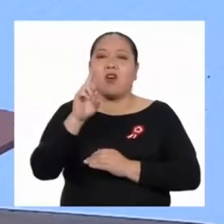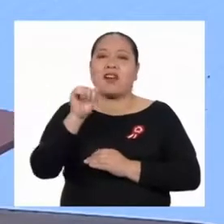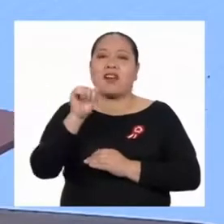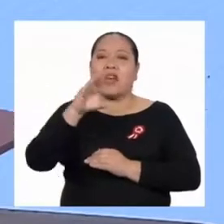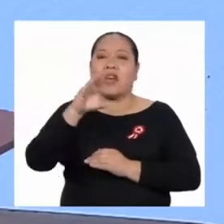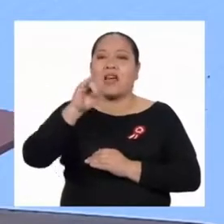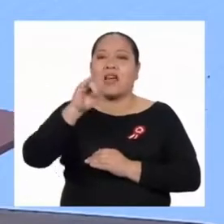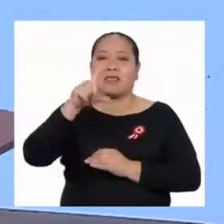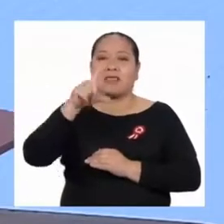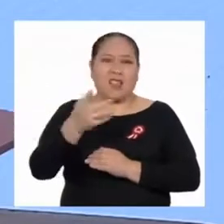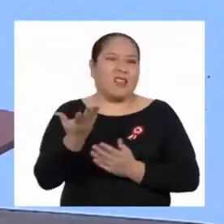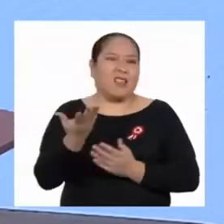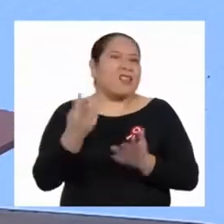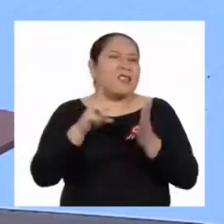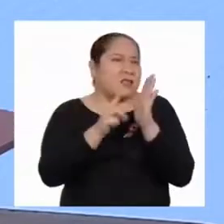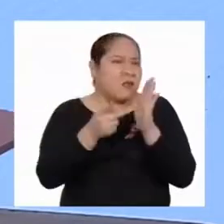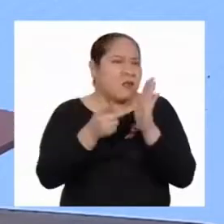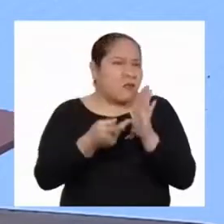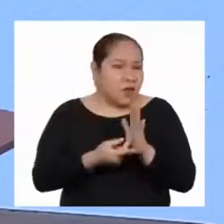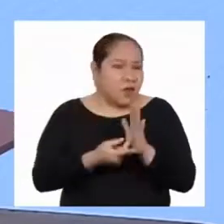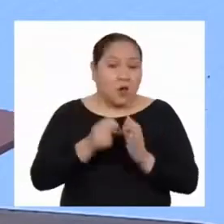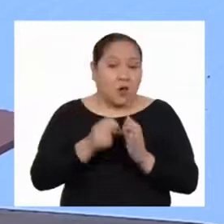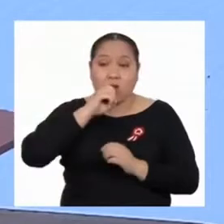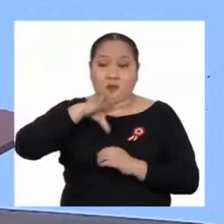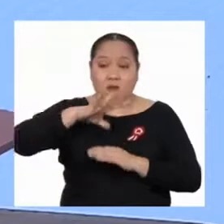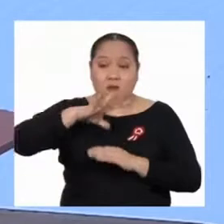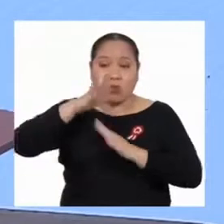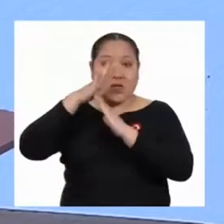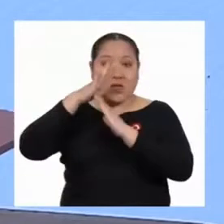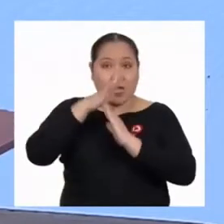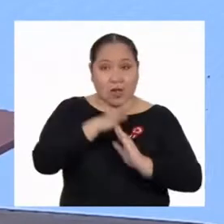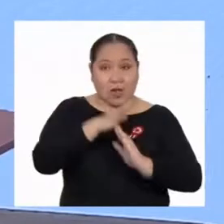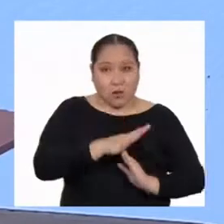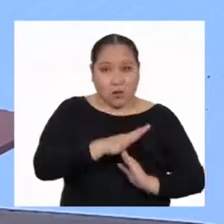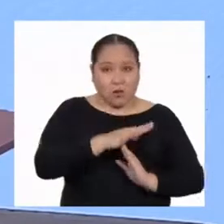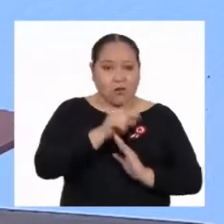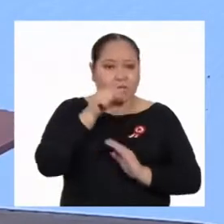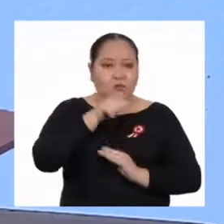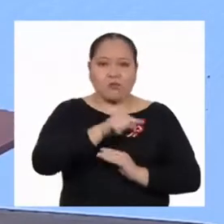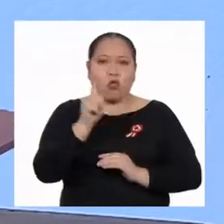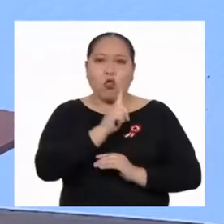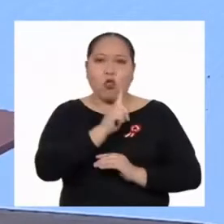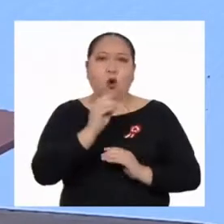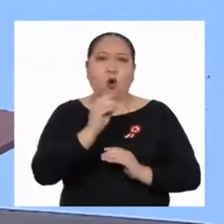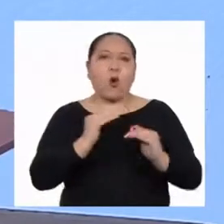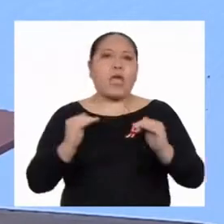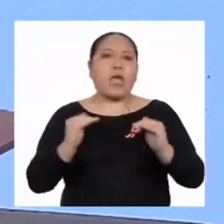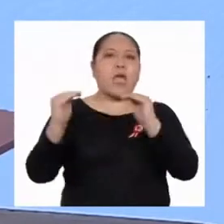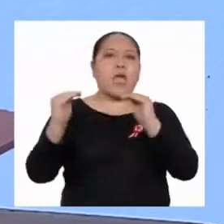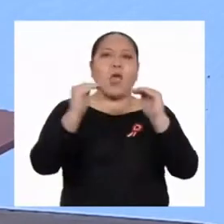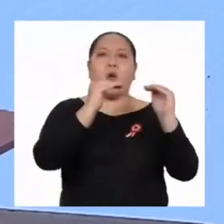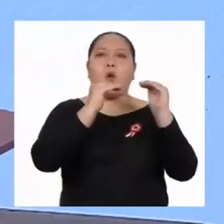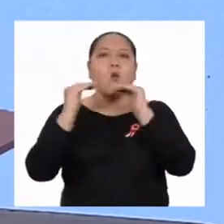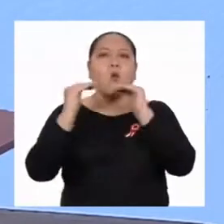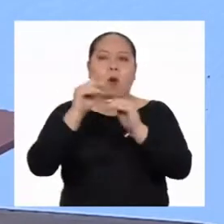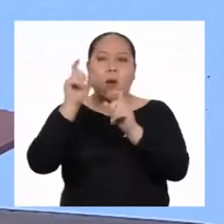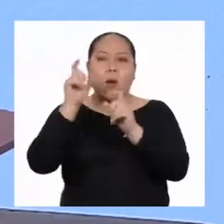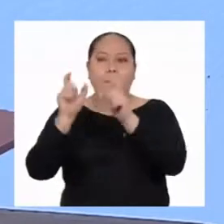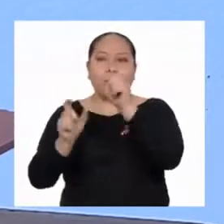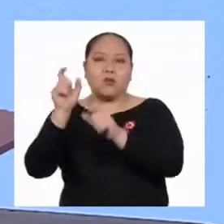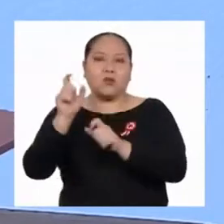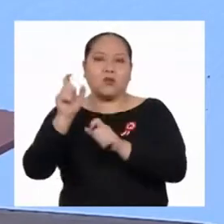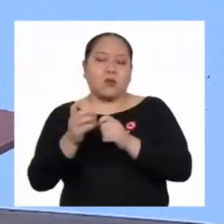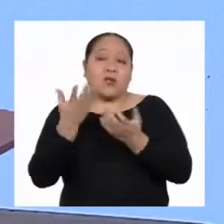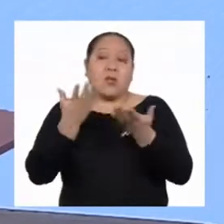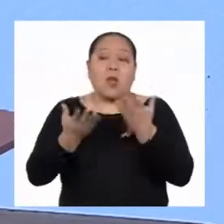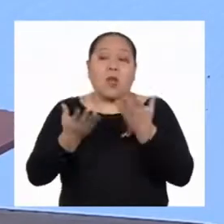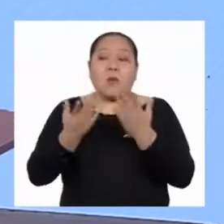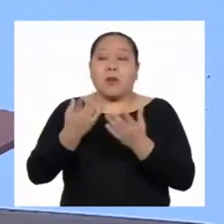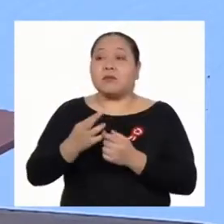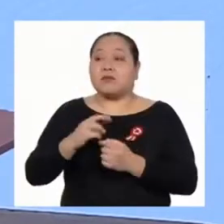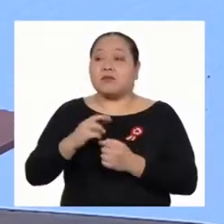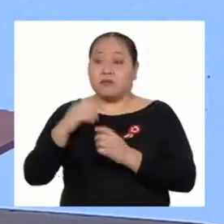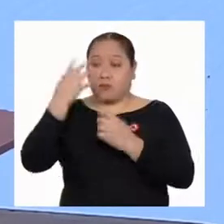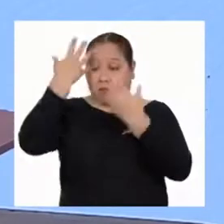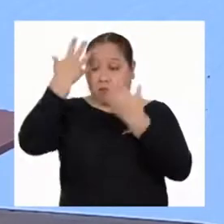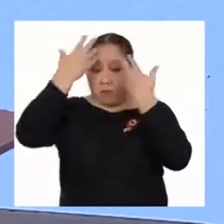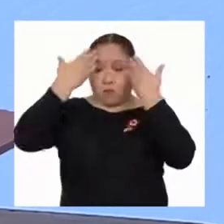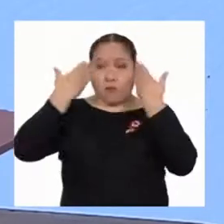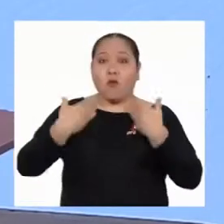de la discriminación, dijimos que es el trato desigual entre personas por su apariencia,